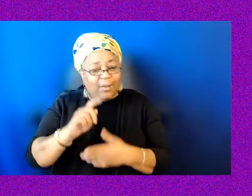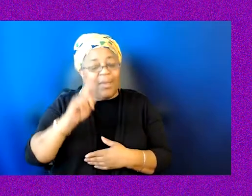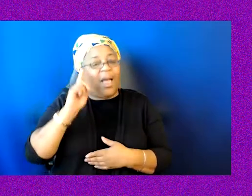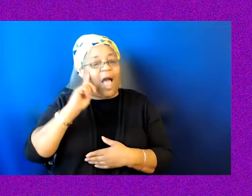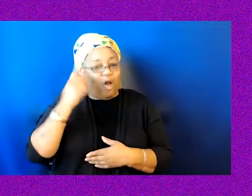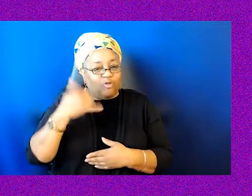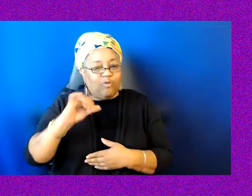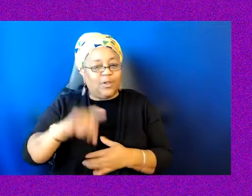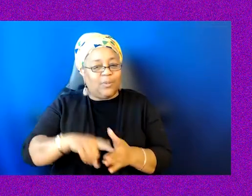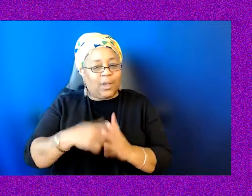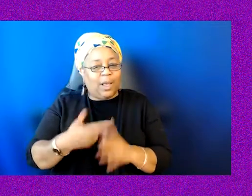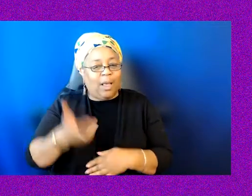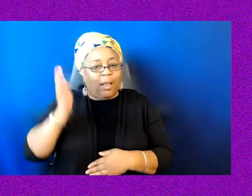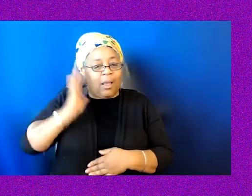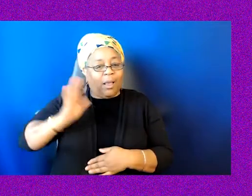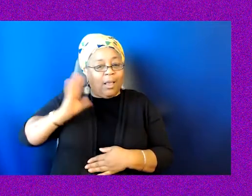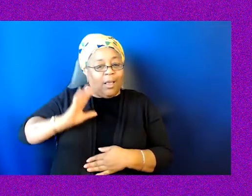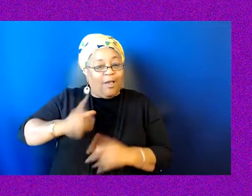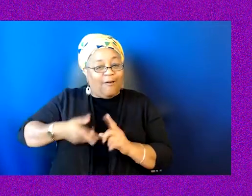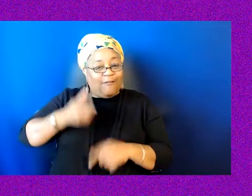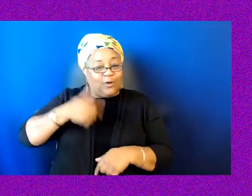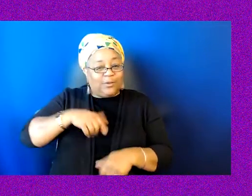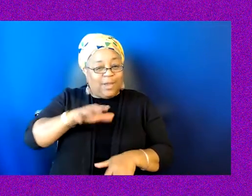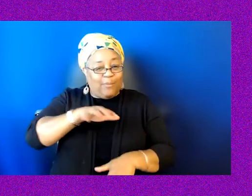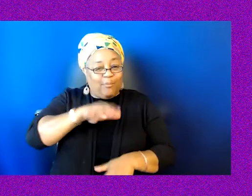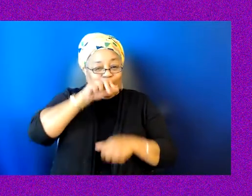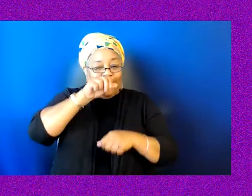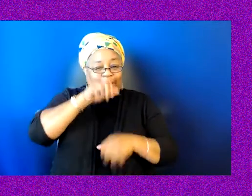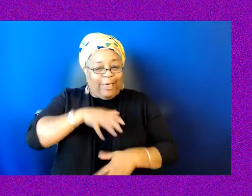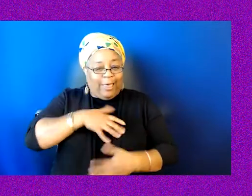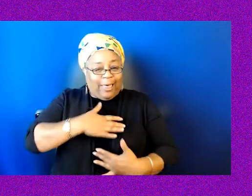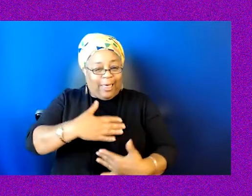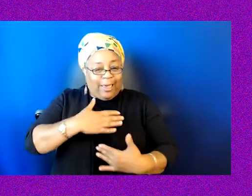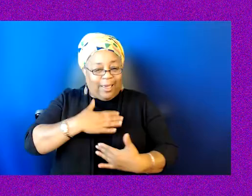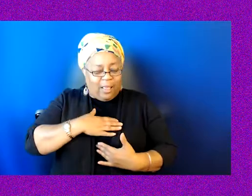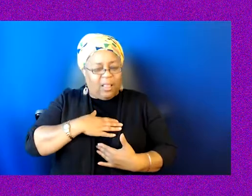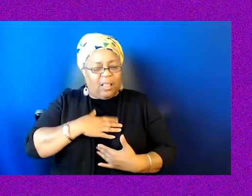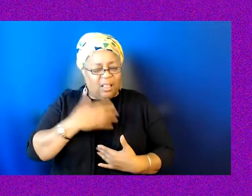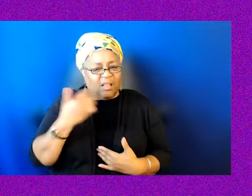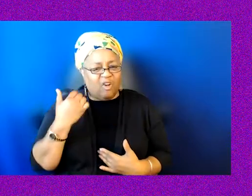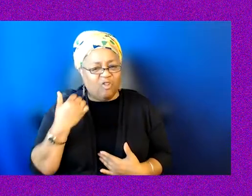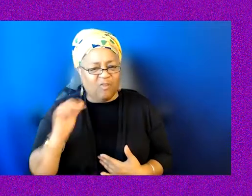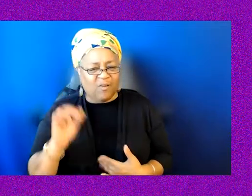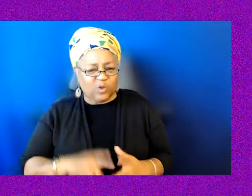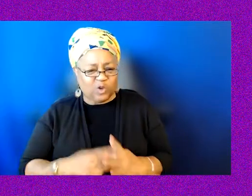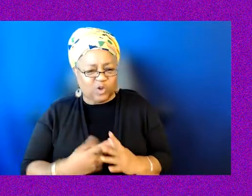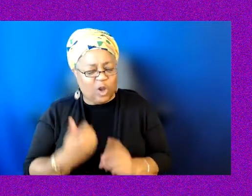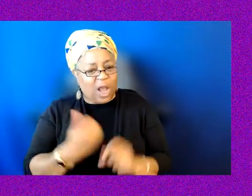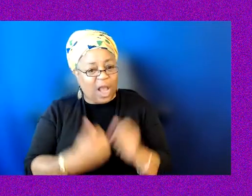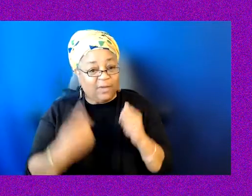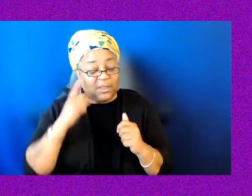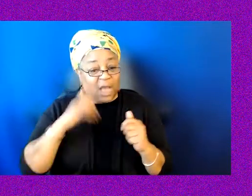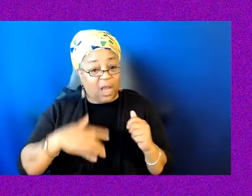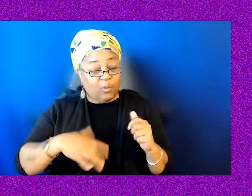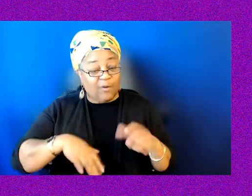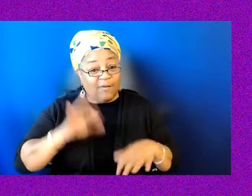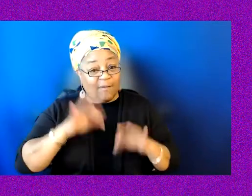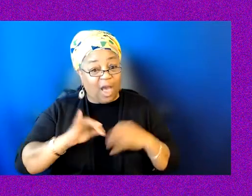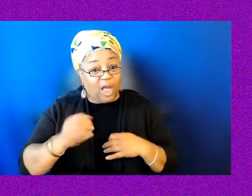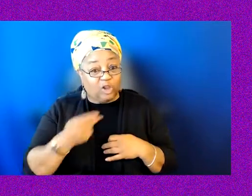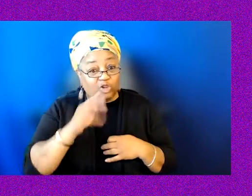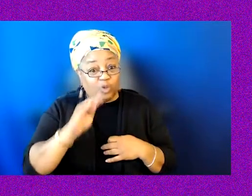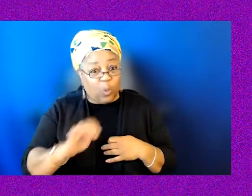tiempo? Nuestra revolución empezó desde antes del primer aliento. Empieza cada vez que encontramos